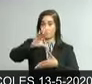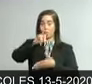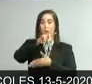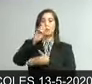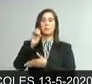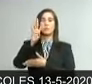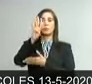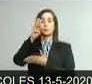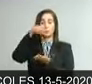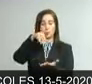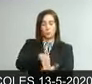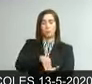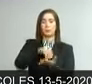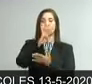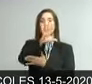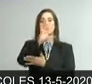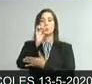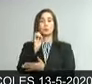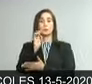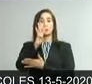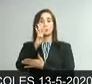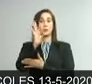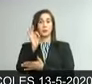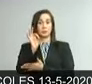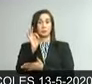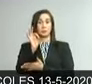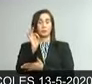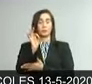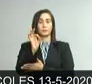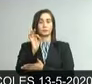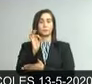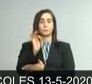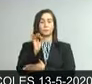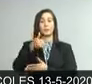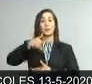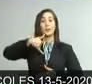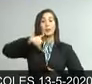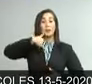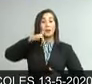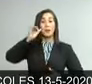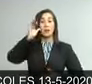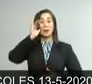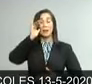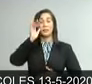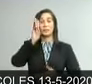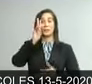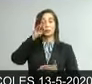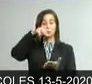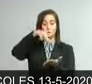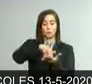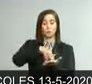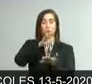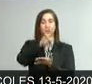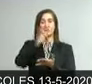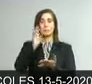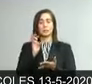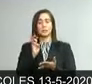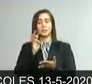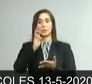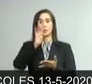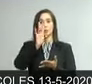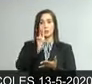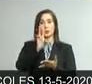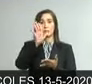.549 en las Américas y solo en el día de ayer 2.675